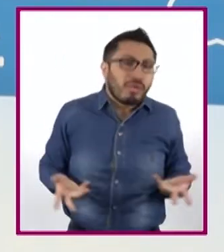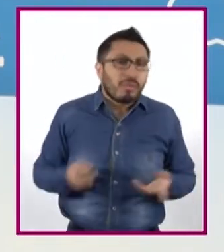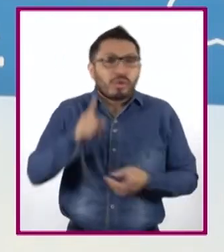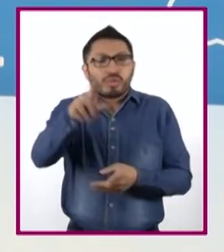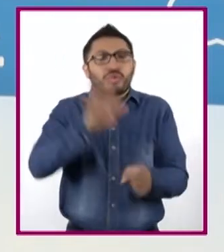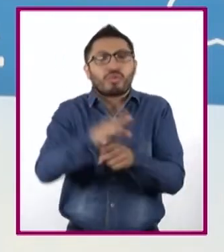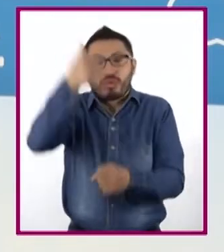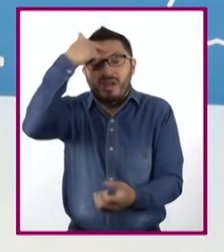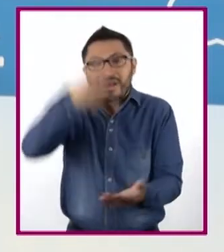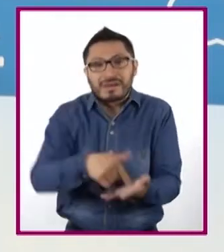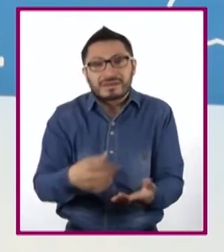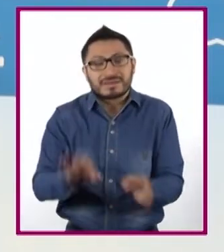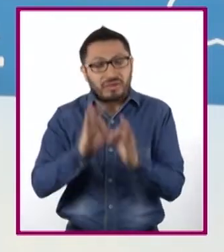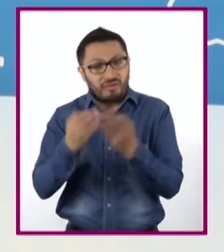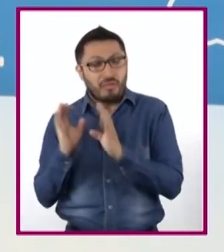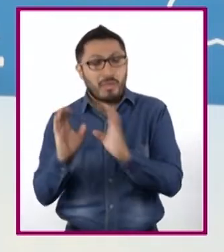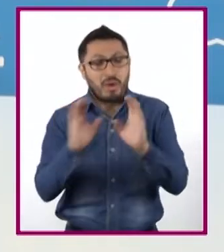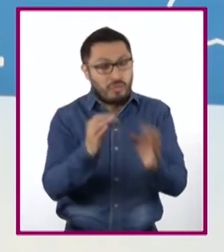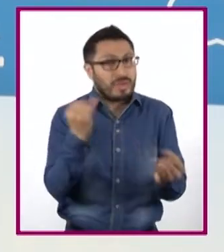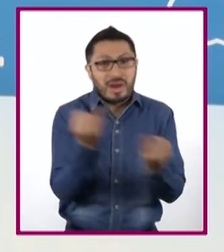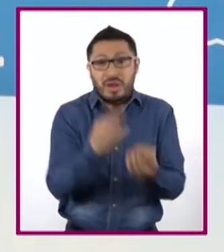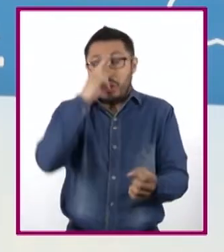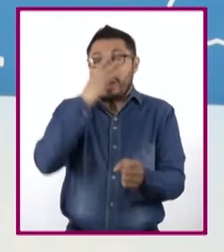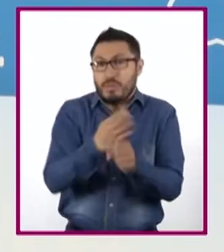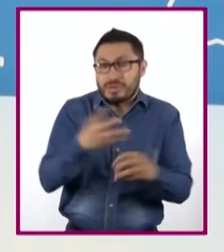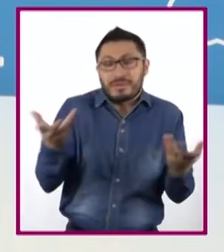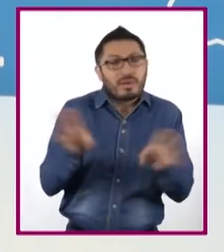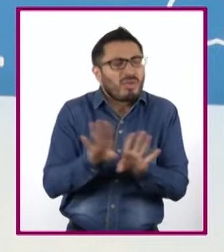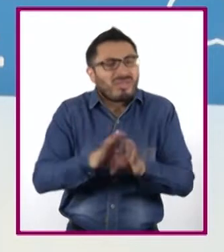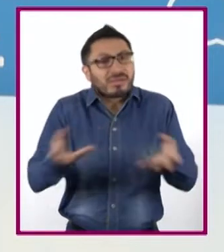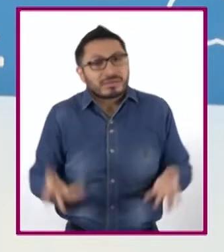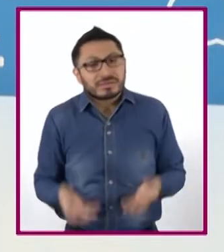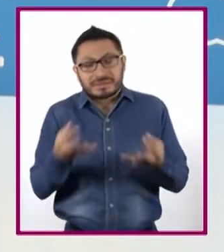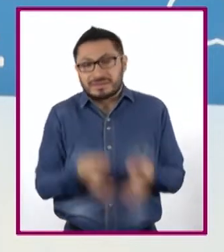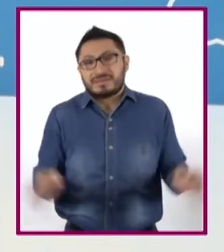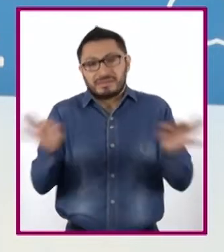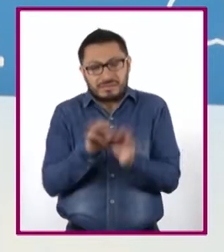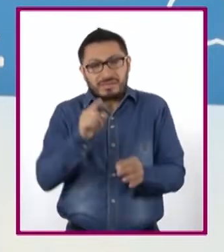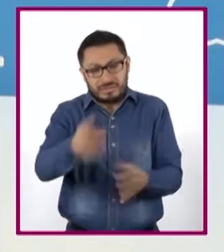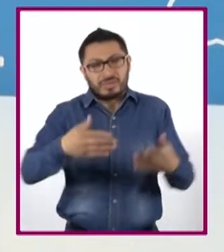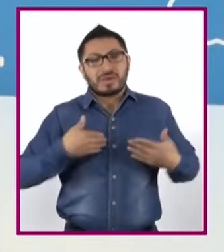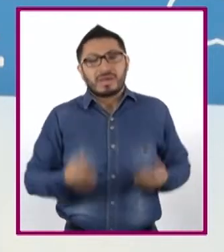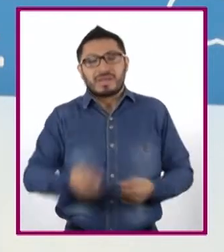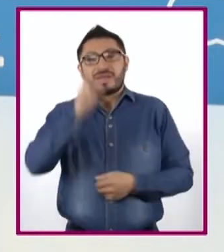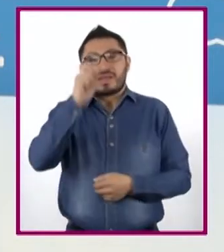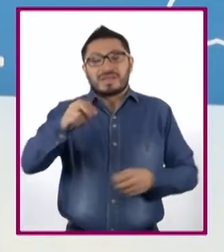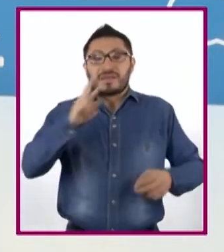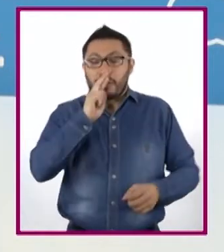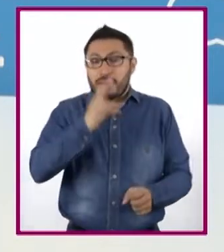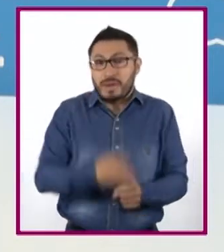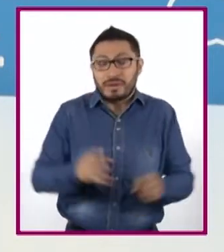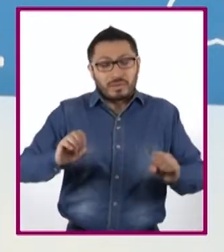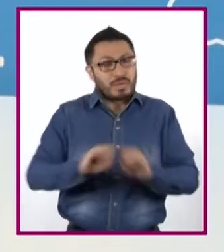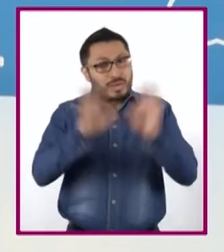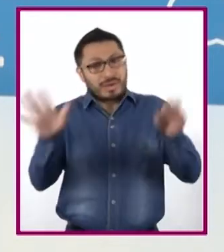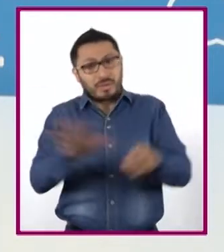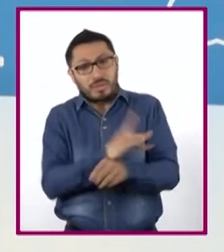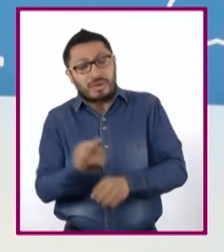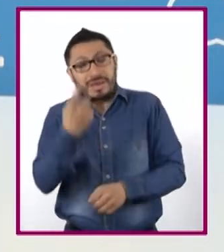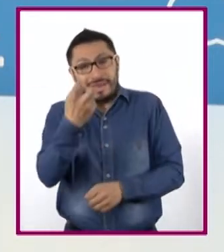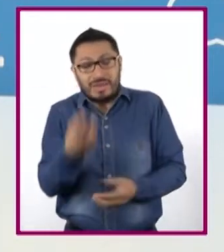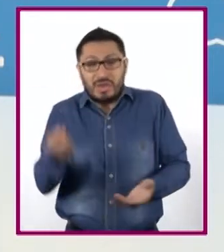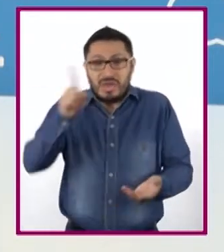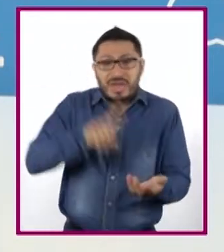demás? Es importante tomar en cuenta esta forma de comprender la responsabilidad, pues esto tendrá las implicaciones sobre la